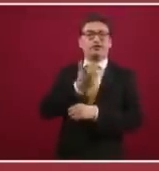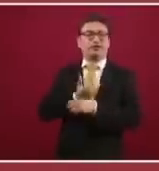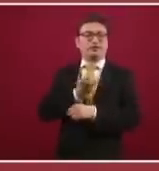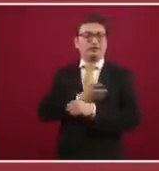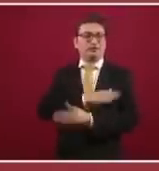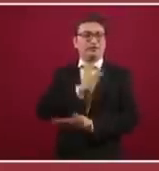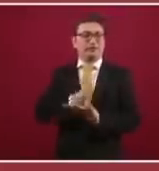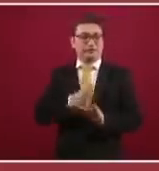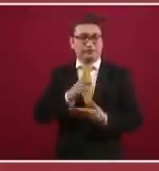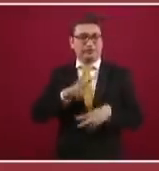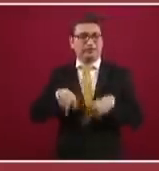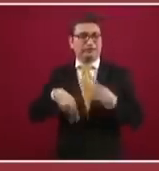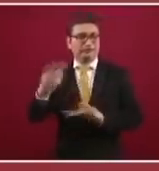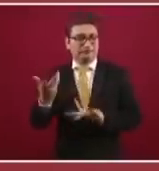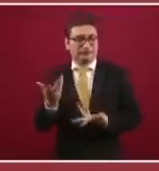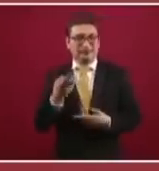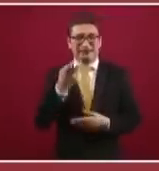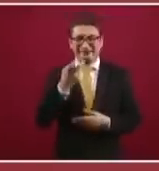esas cosas que tiene la historia,